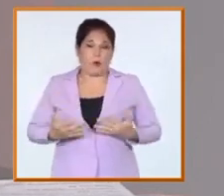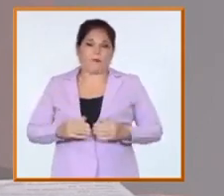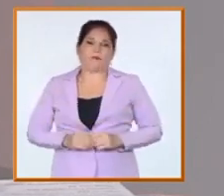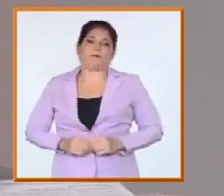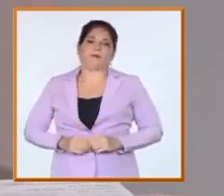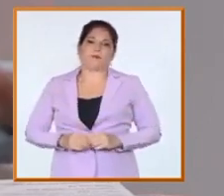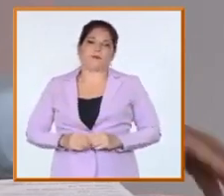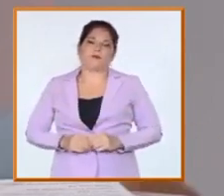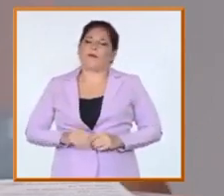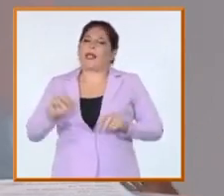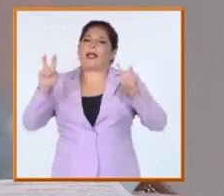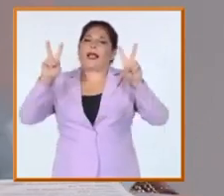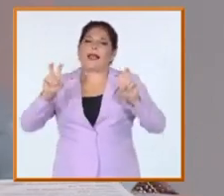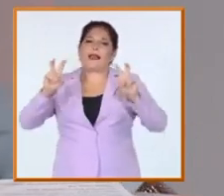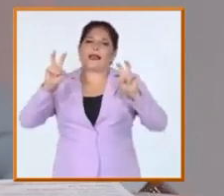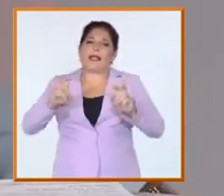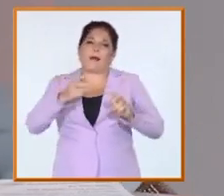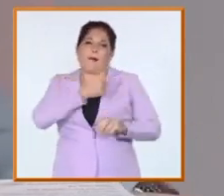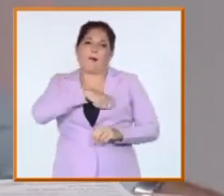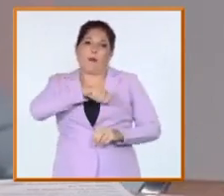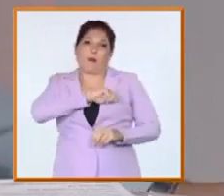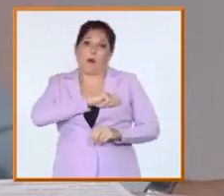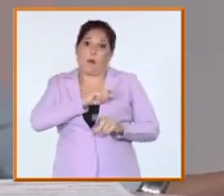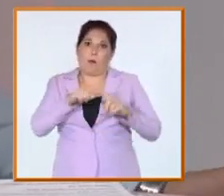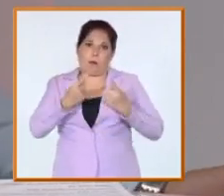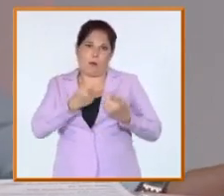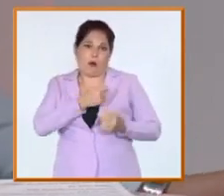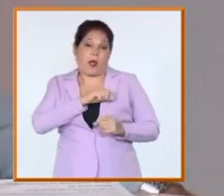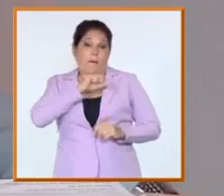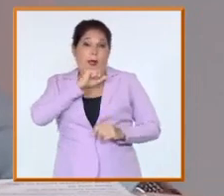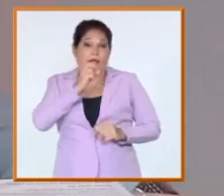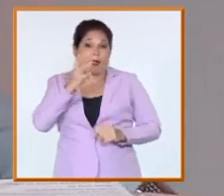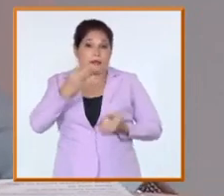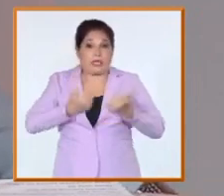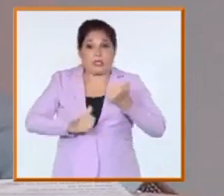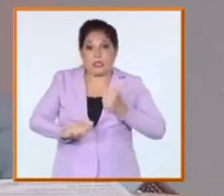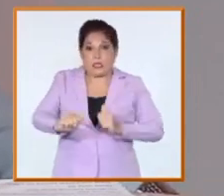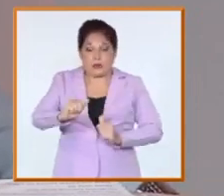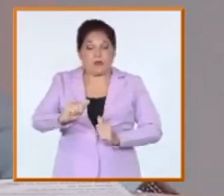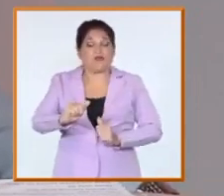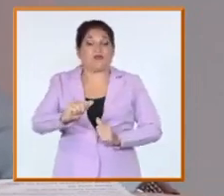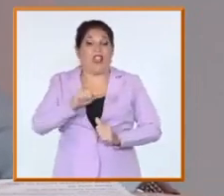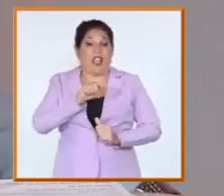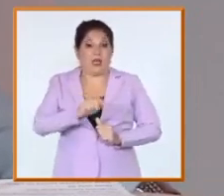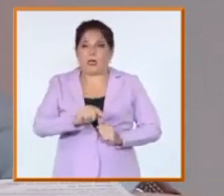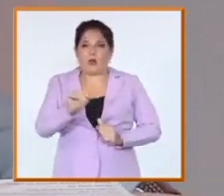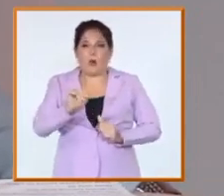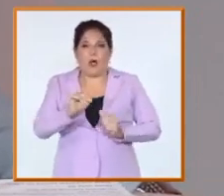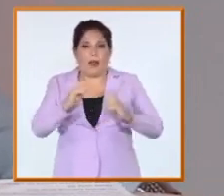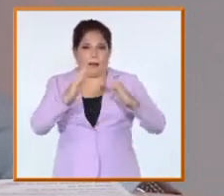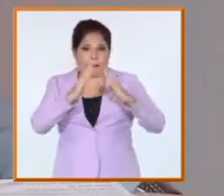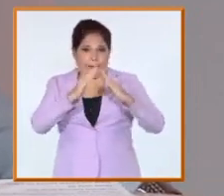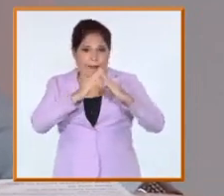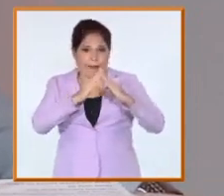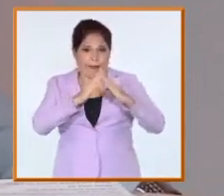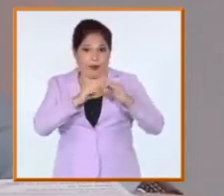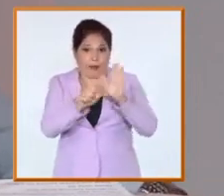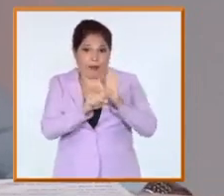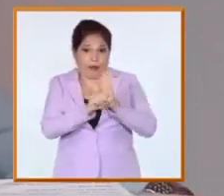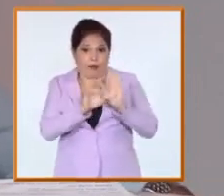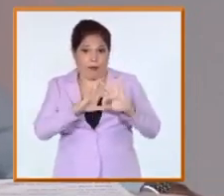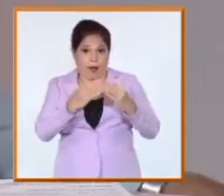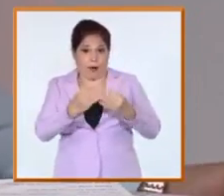a temas de la dinámica demográfica o sea las madres que tienen tres hijos o más ha afectado de eventos meteorológicos